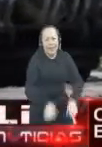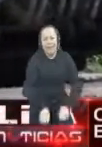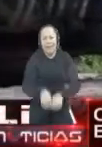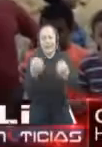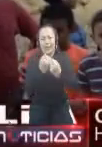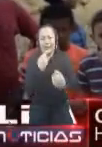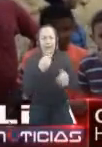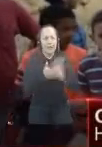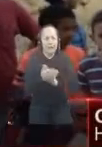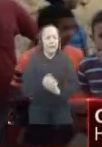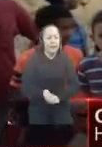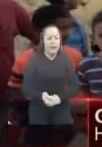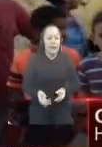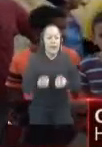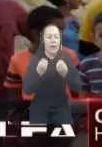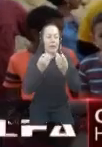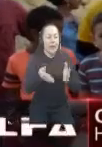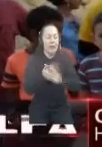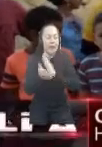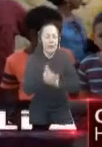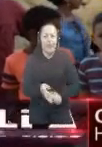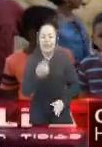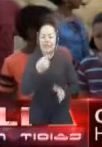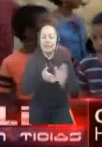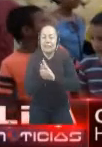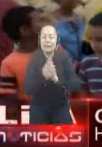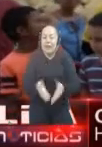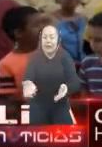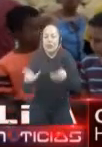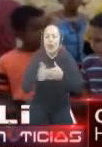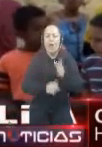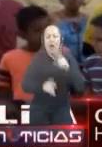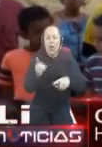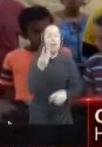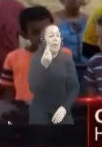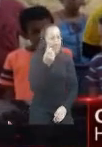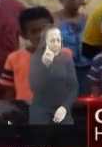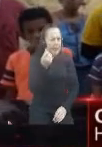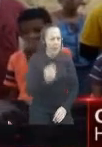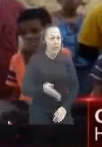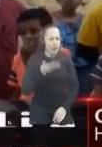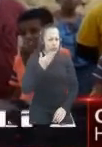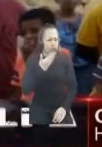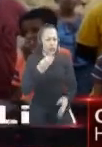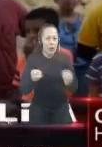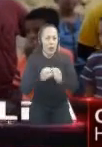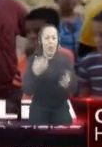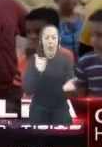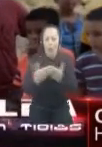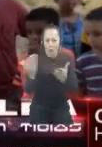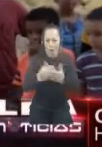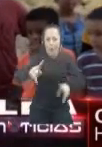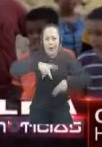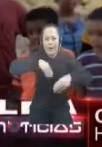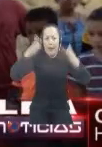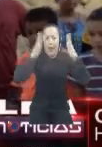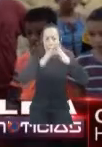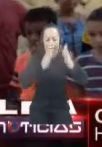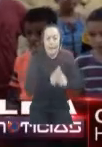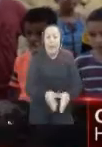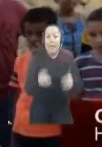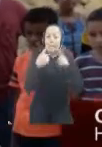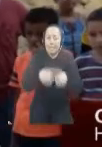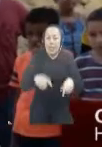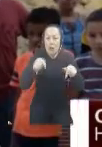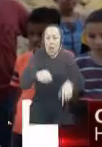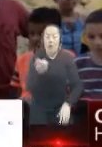están ofreciendo que vamos a recibir unos avalúos para la compra de nuestras propiedades. Sin embargo, hoy,